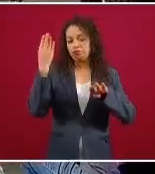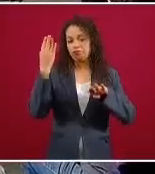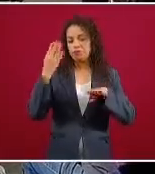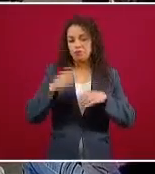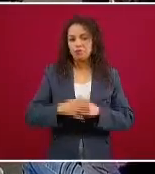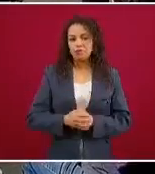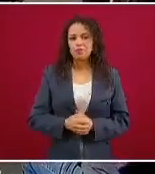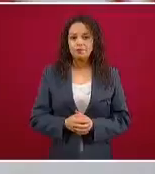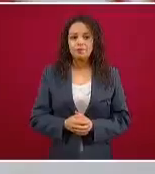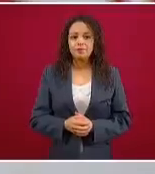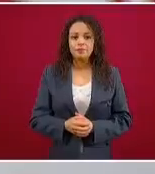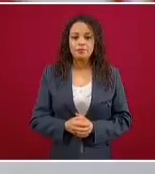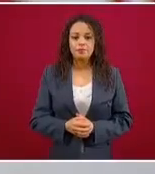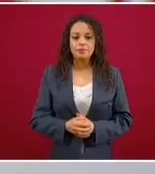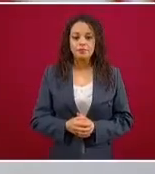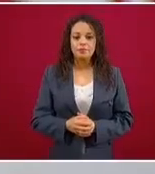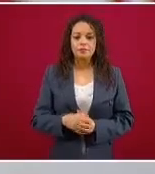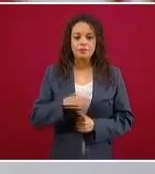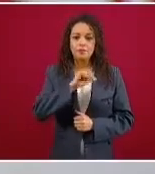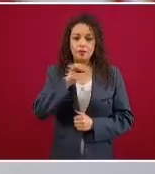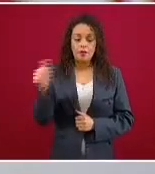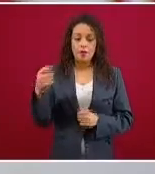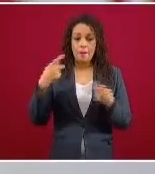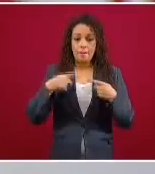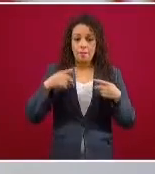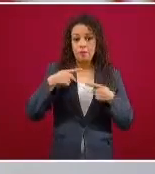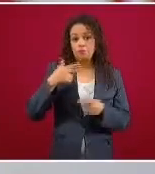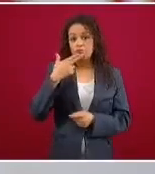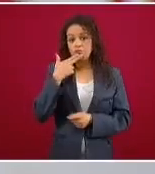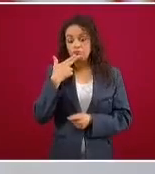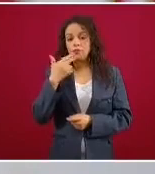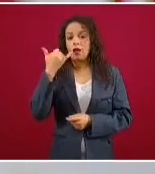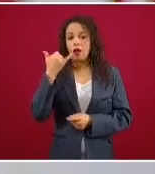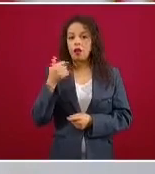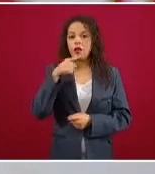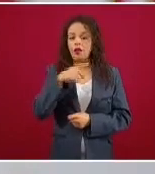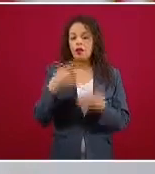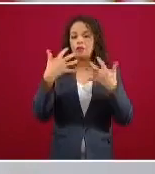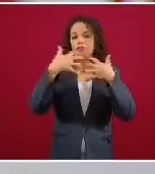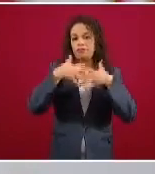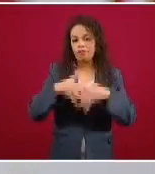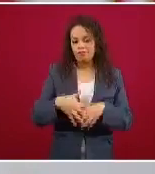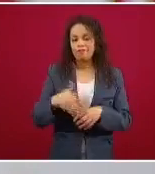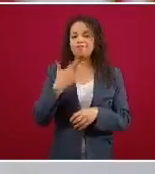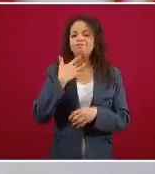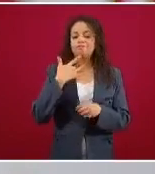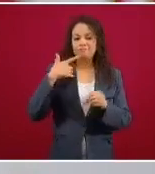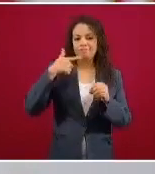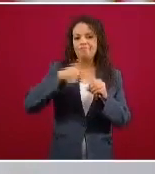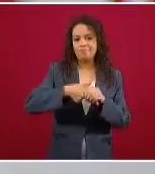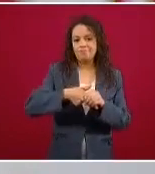tanto para productores como para consumidores, porque se logra